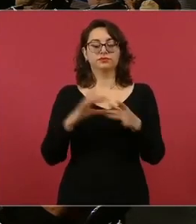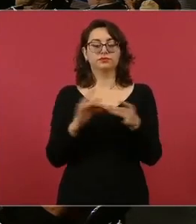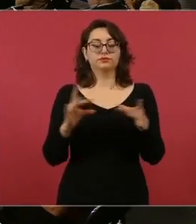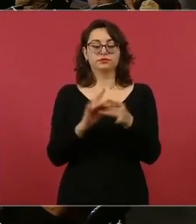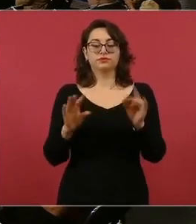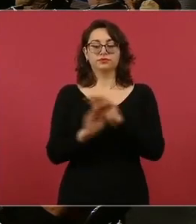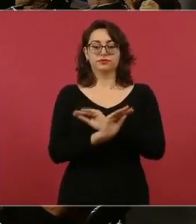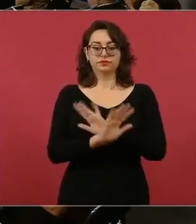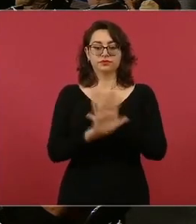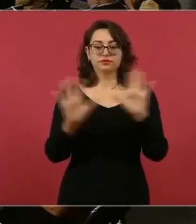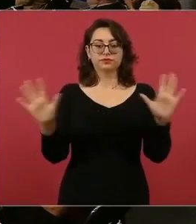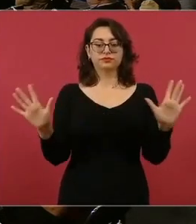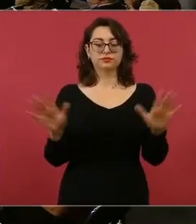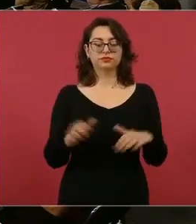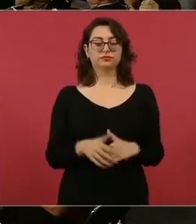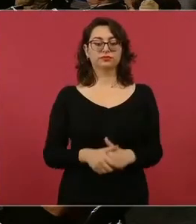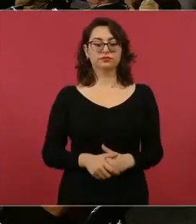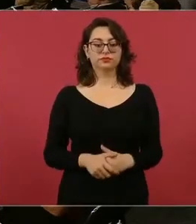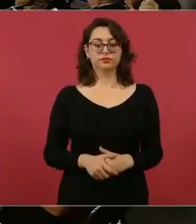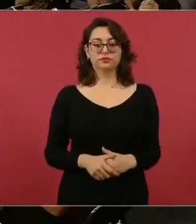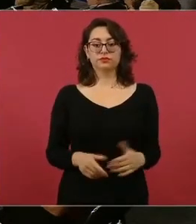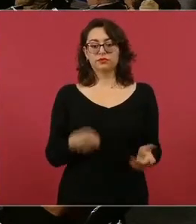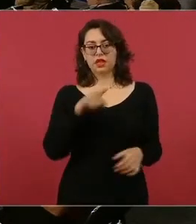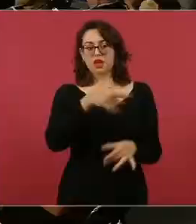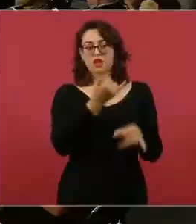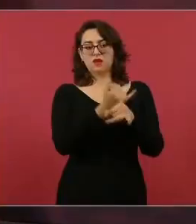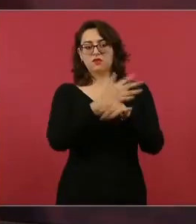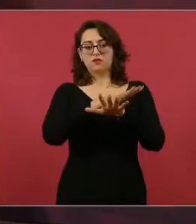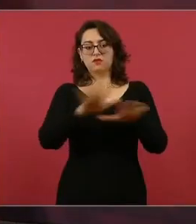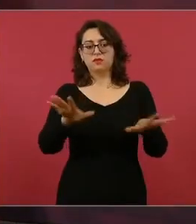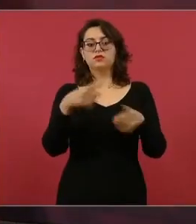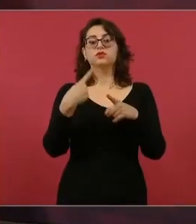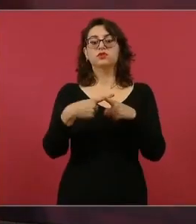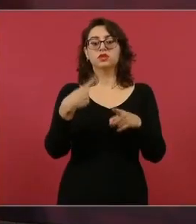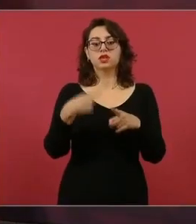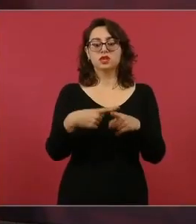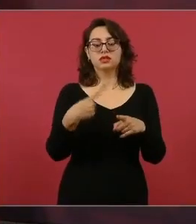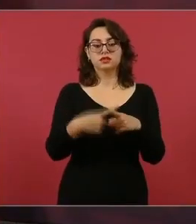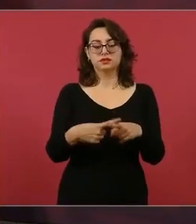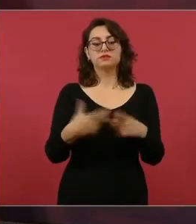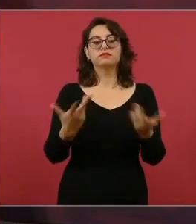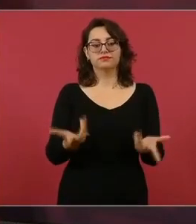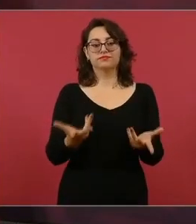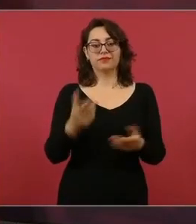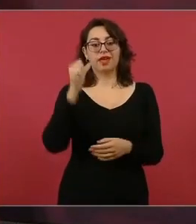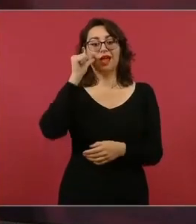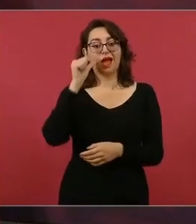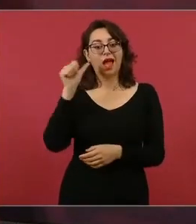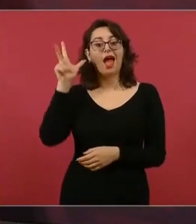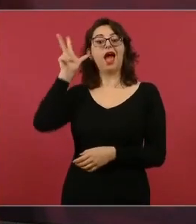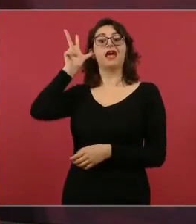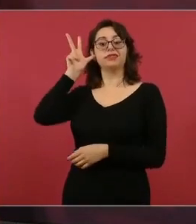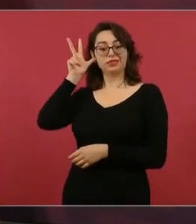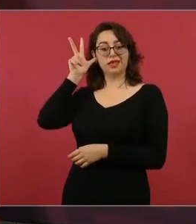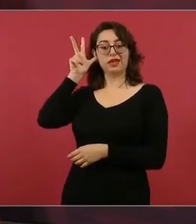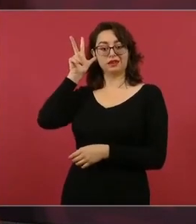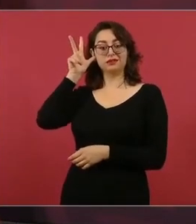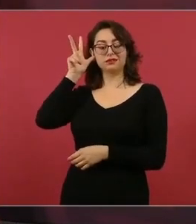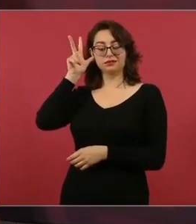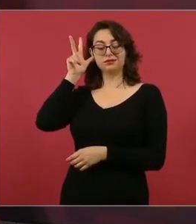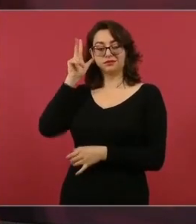este es con datos de antier, si fuese el dato de ayer estaríamos mejor,